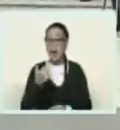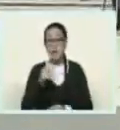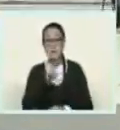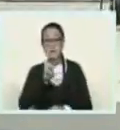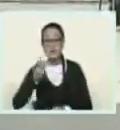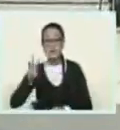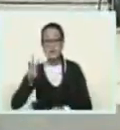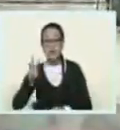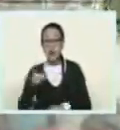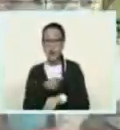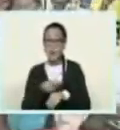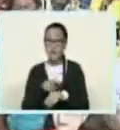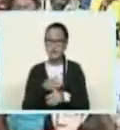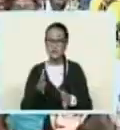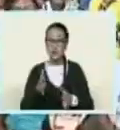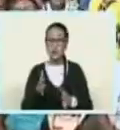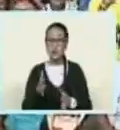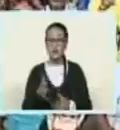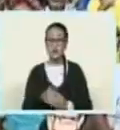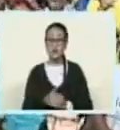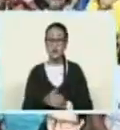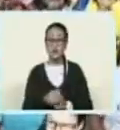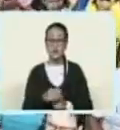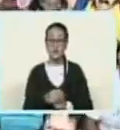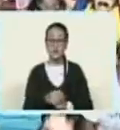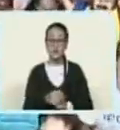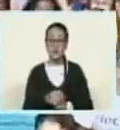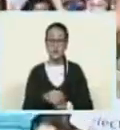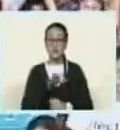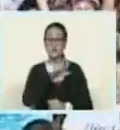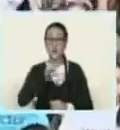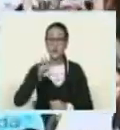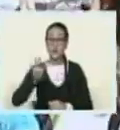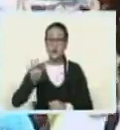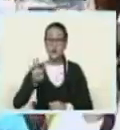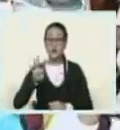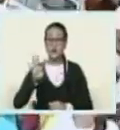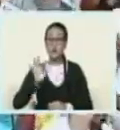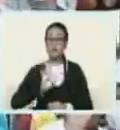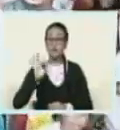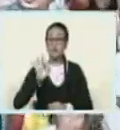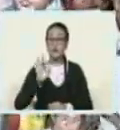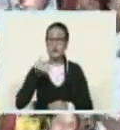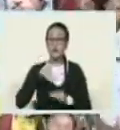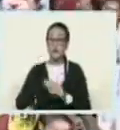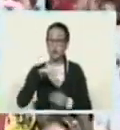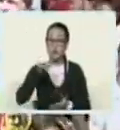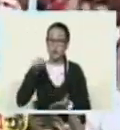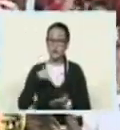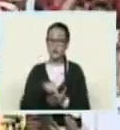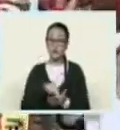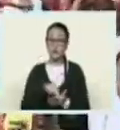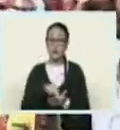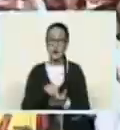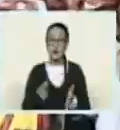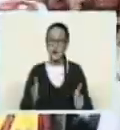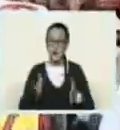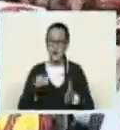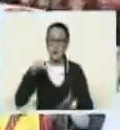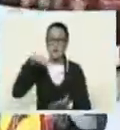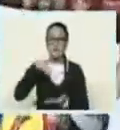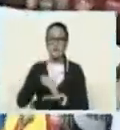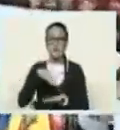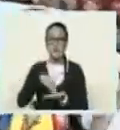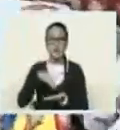el 54% del voto nacional. Hemos ganado el Estado Miranda.